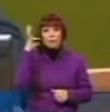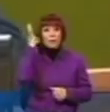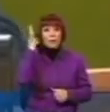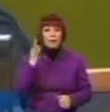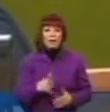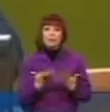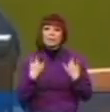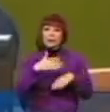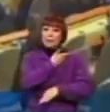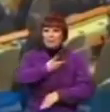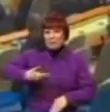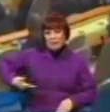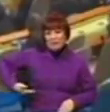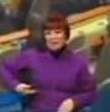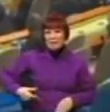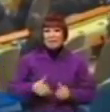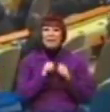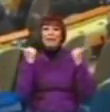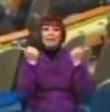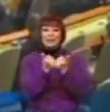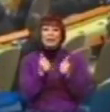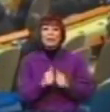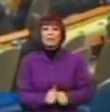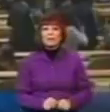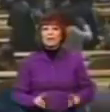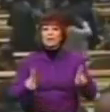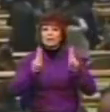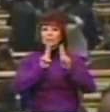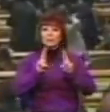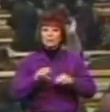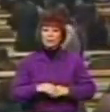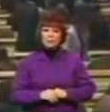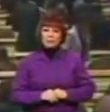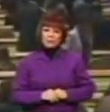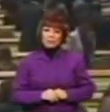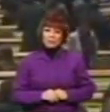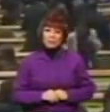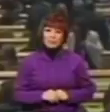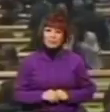asamblea y la primera en la última década. María Gracia Acosta, 24 horas.